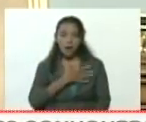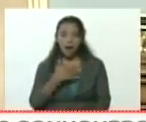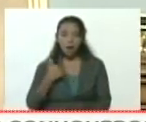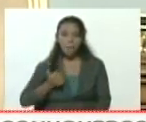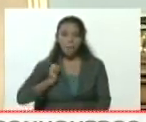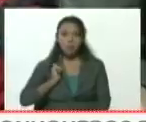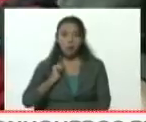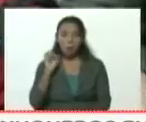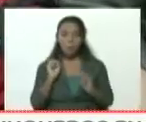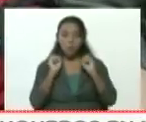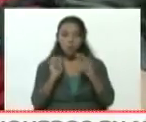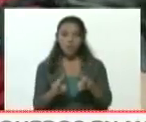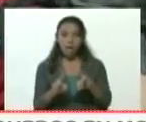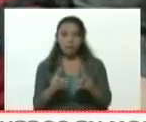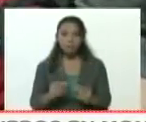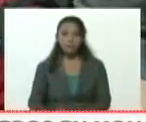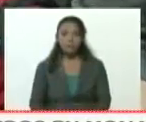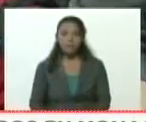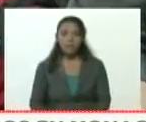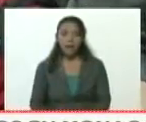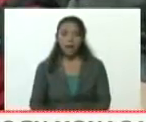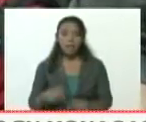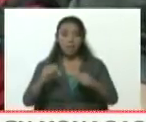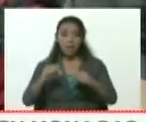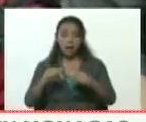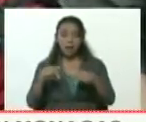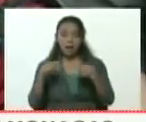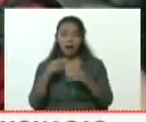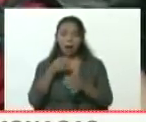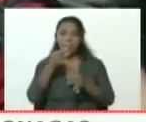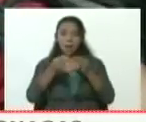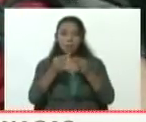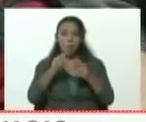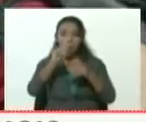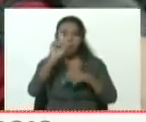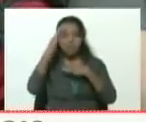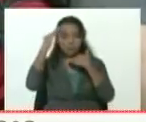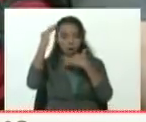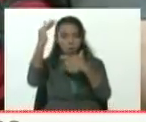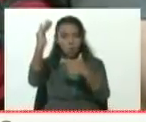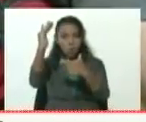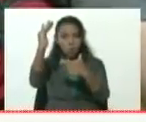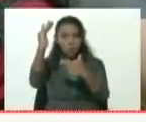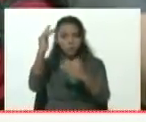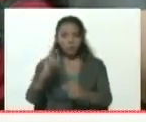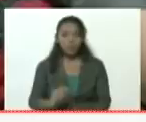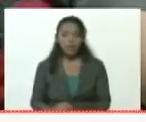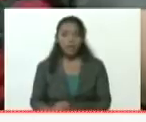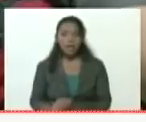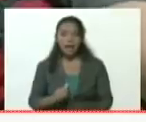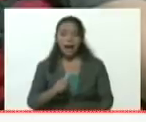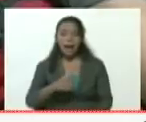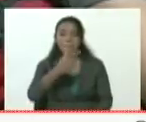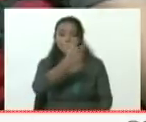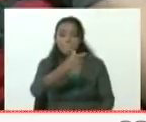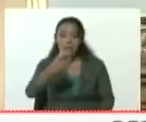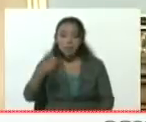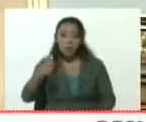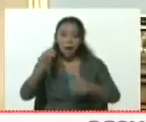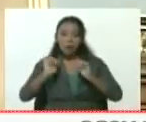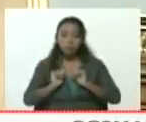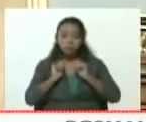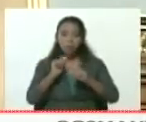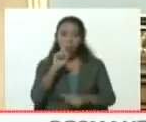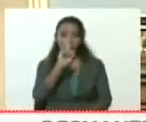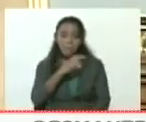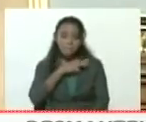oportunidad de enviar desde acá, desde esta tribuna, un saludo a quienes en el inicio de una misión que